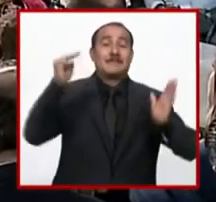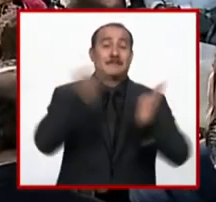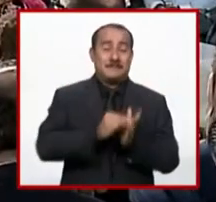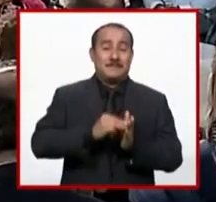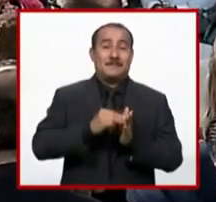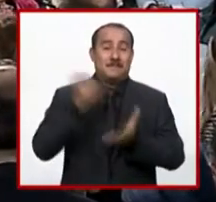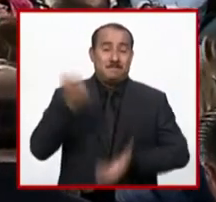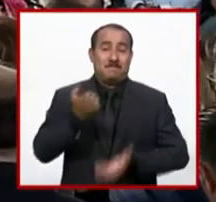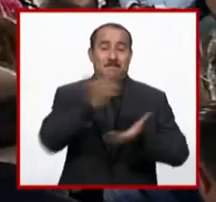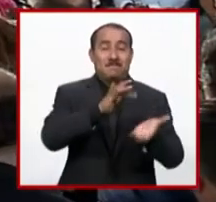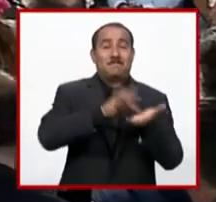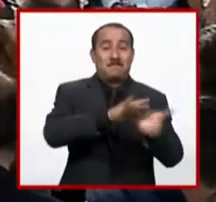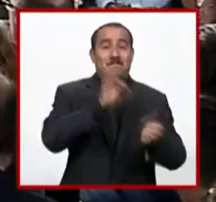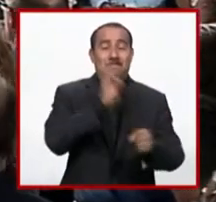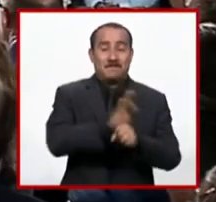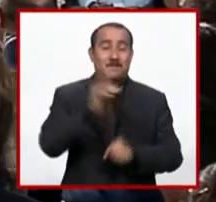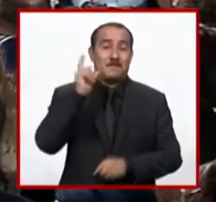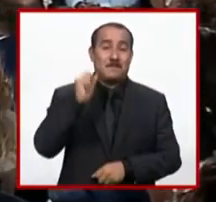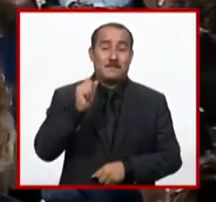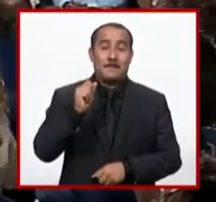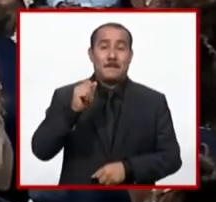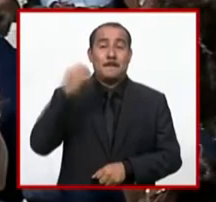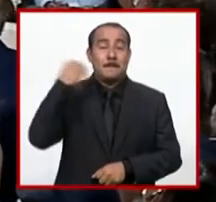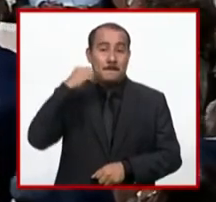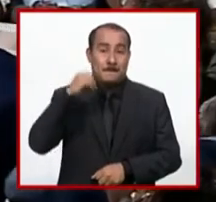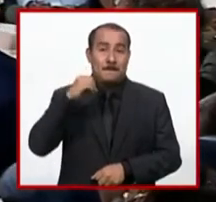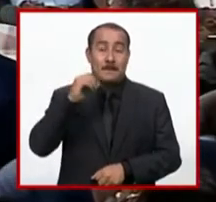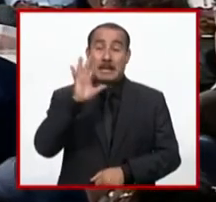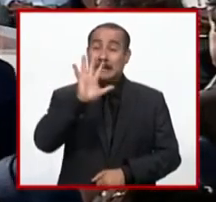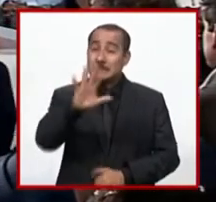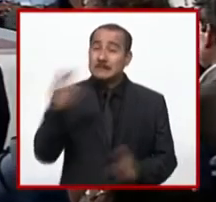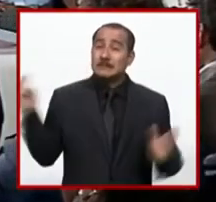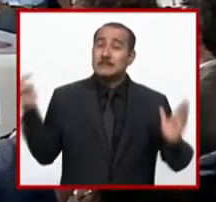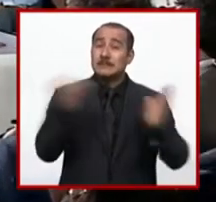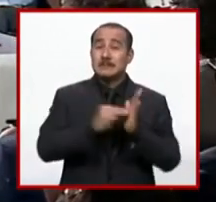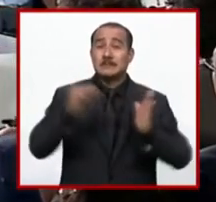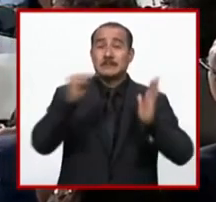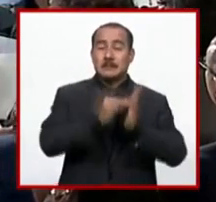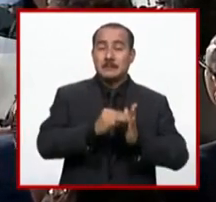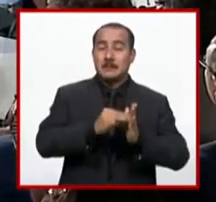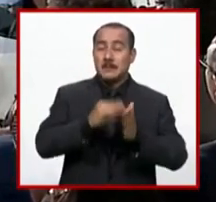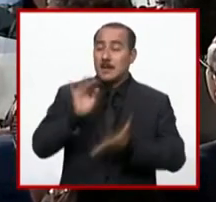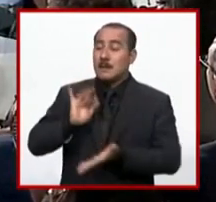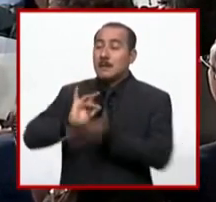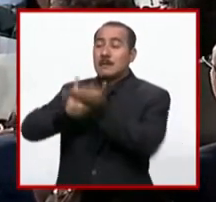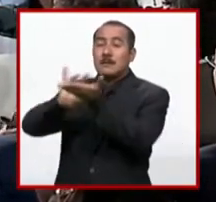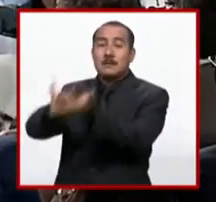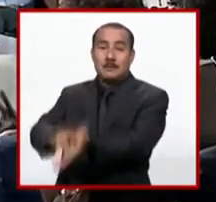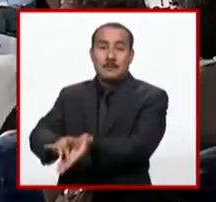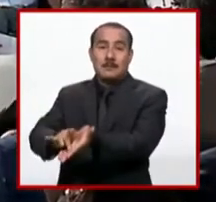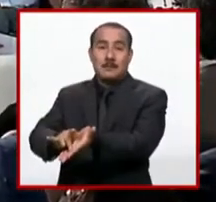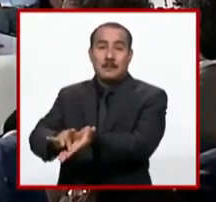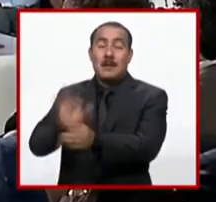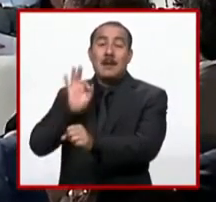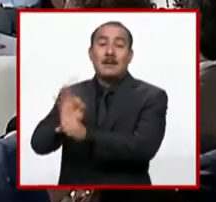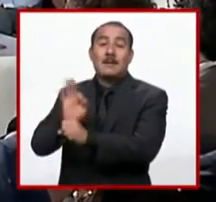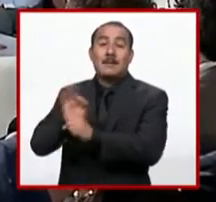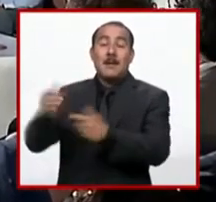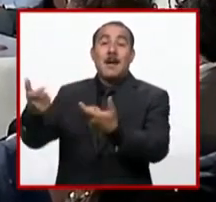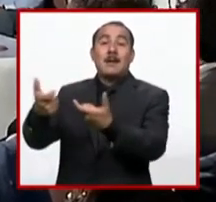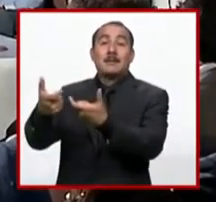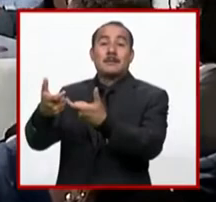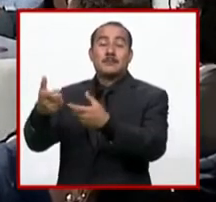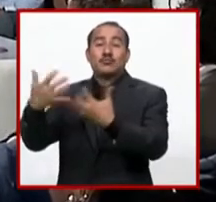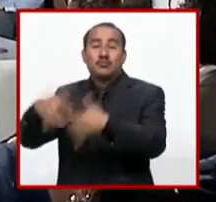30,000 millones, 5,000 han sido para empresas 100% de mujeres. Y también